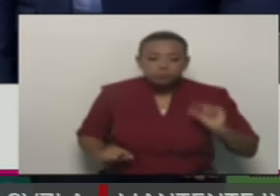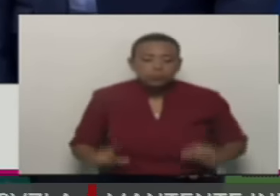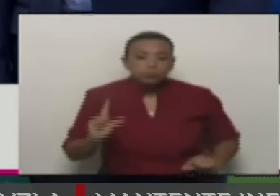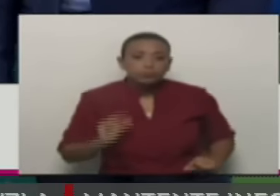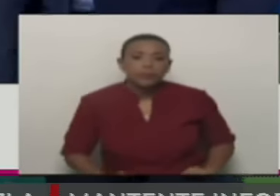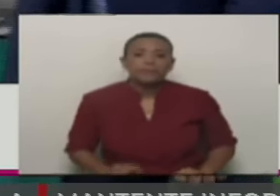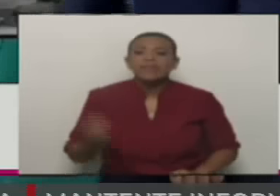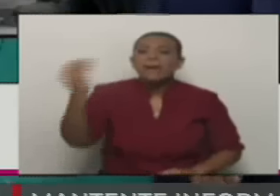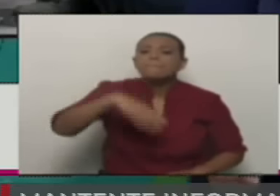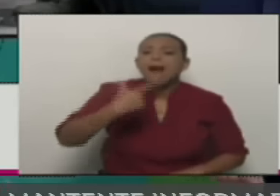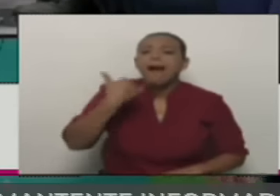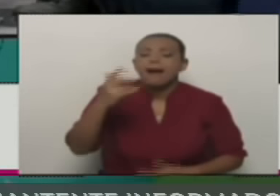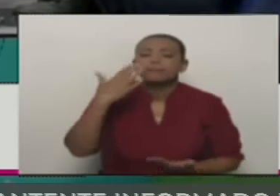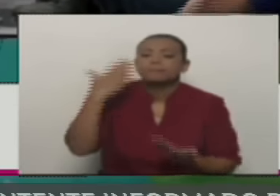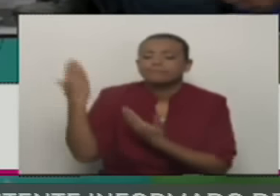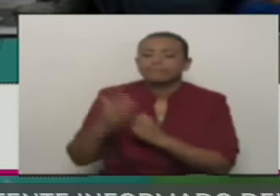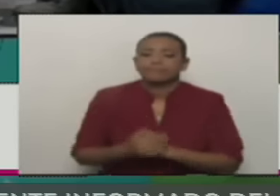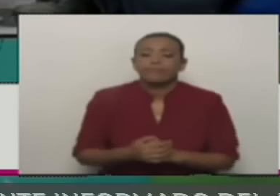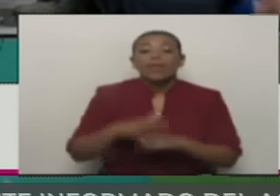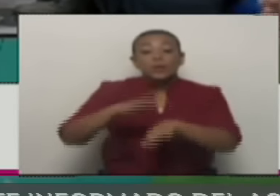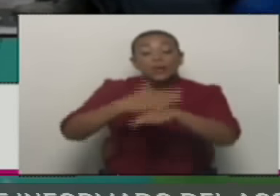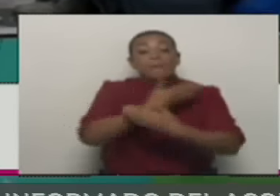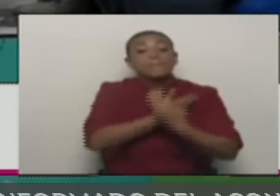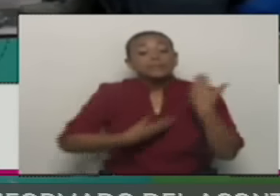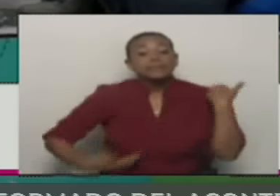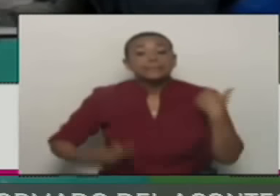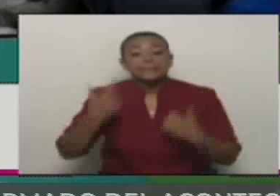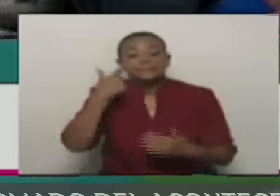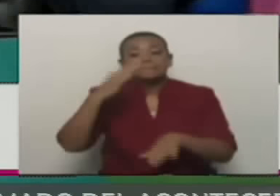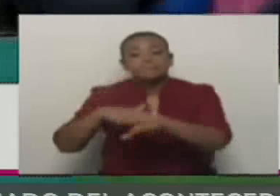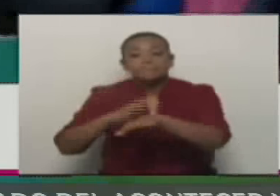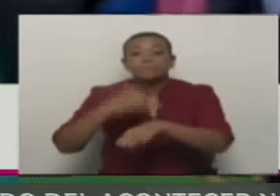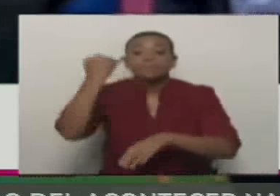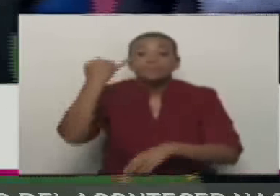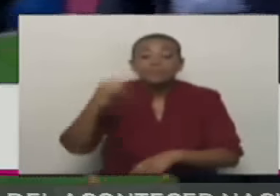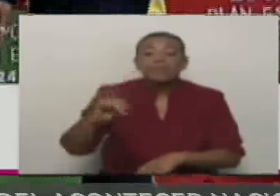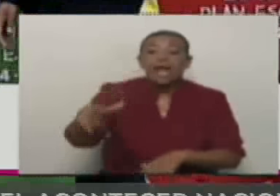más le tenemos por aquí? Bueno, mi comandante, además tenemos